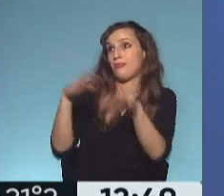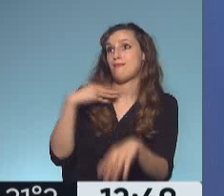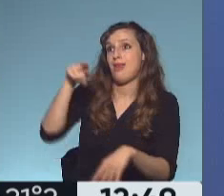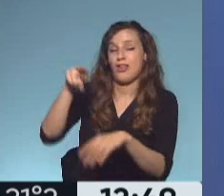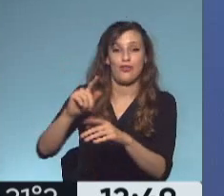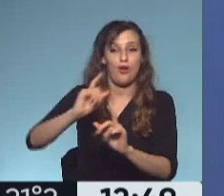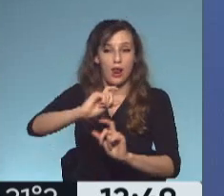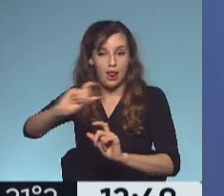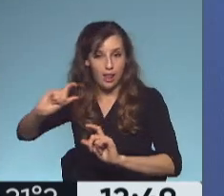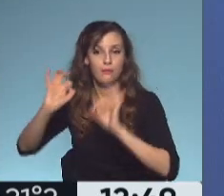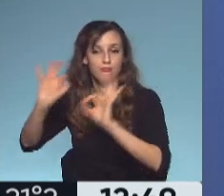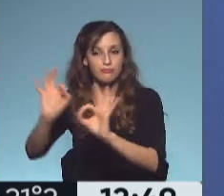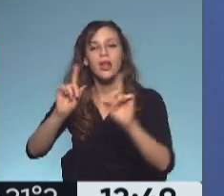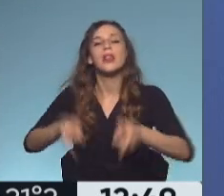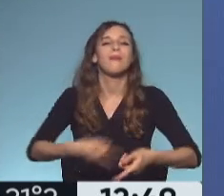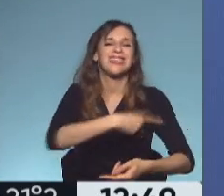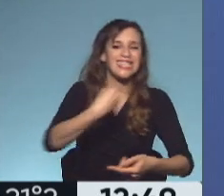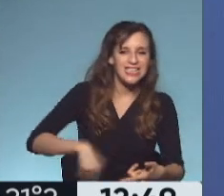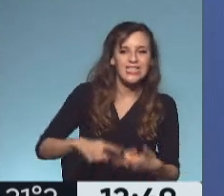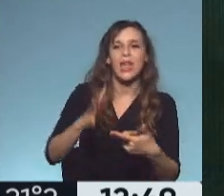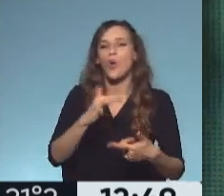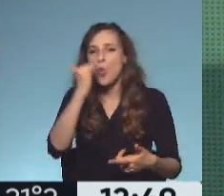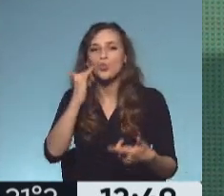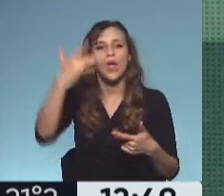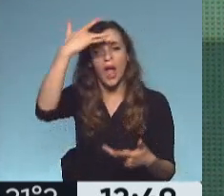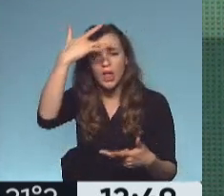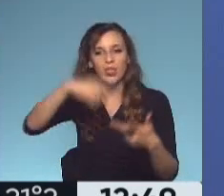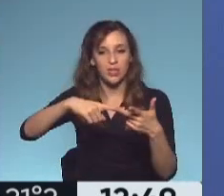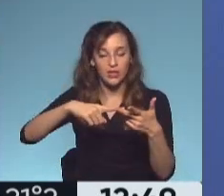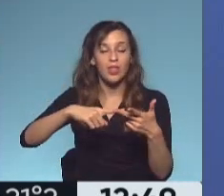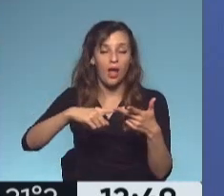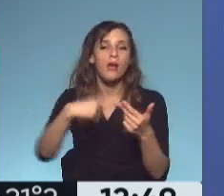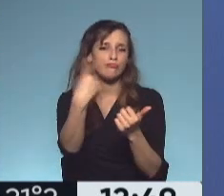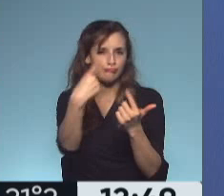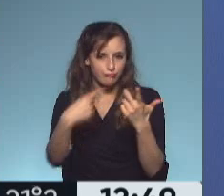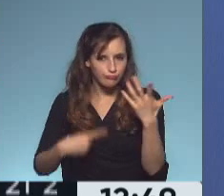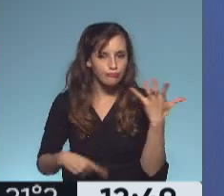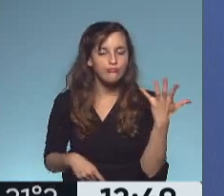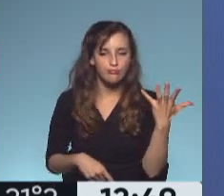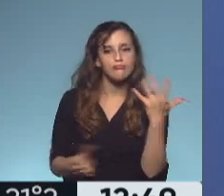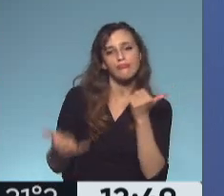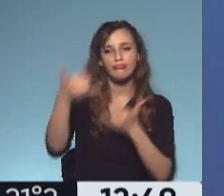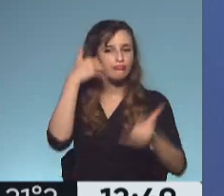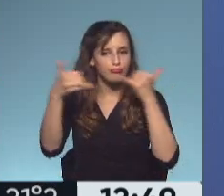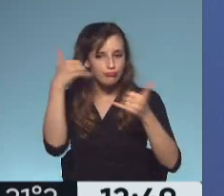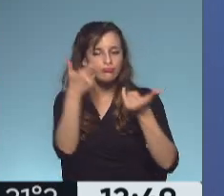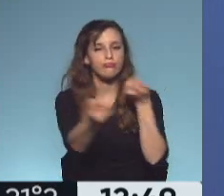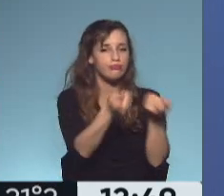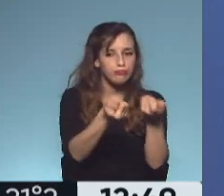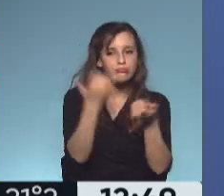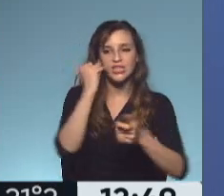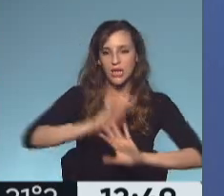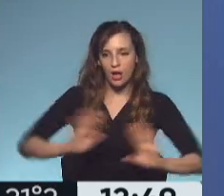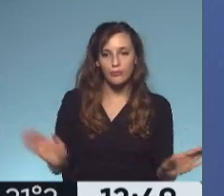recibirla. Hablamos con China, con Rusia, también con India, las vacunas de Covishield que llegaron de India, que son de AstraZeneca, se produjeron allí,